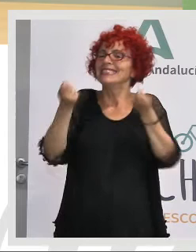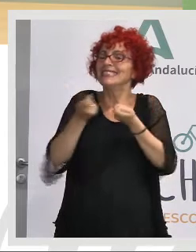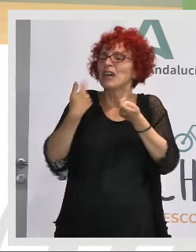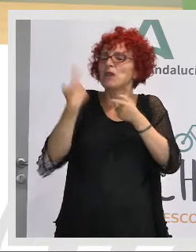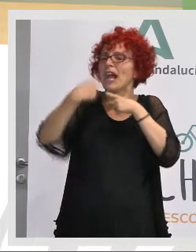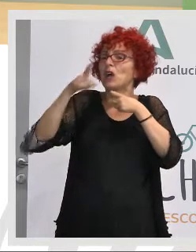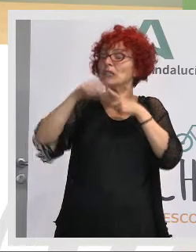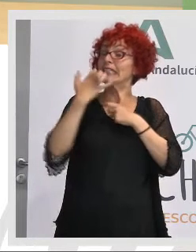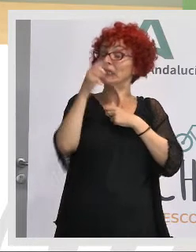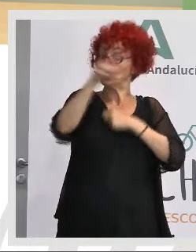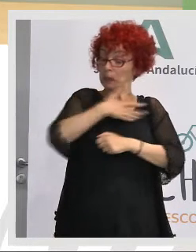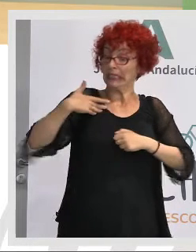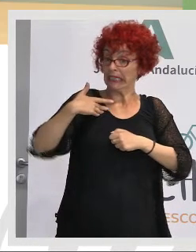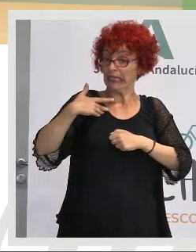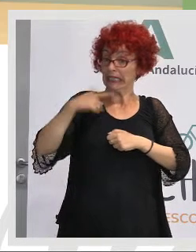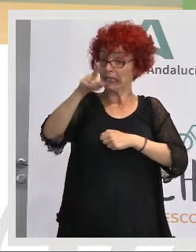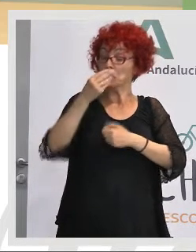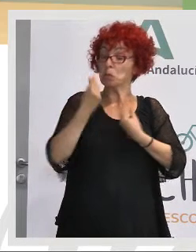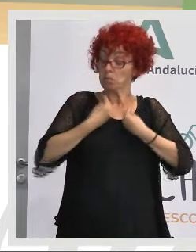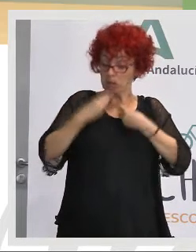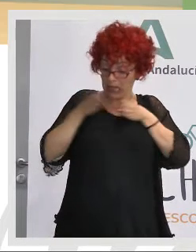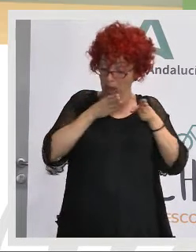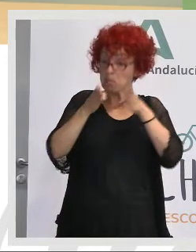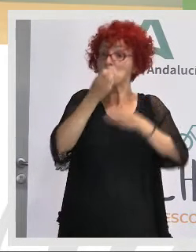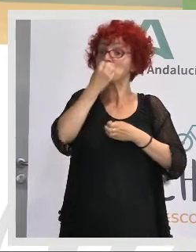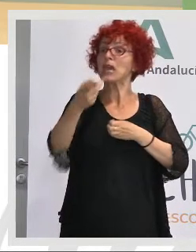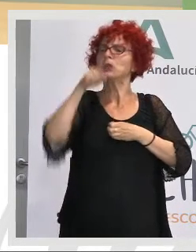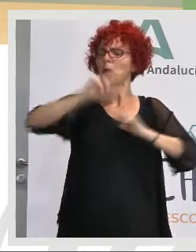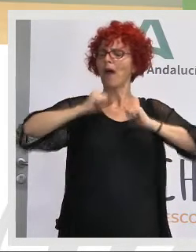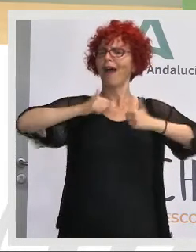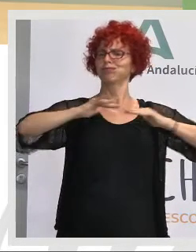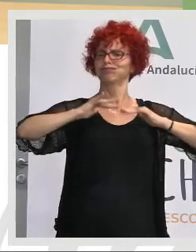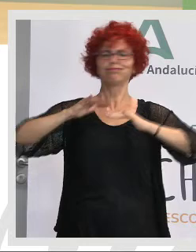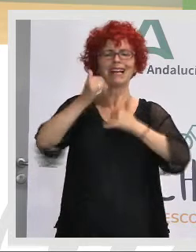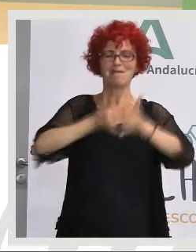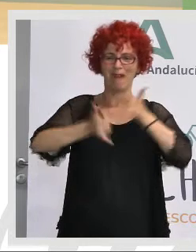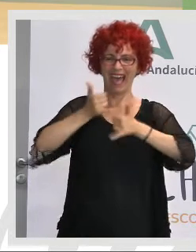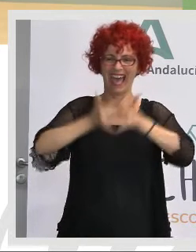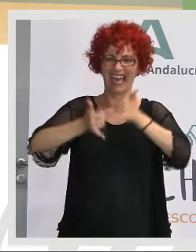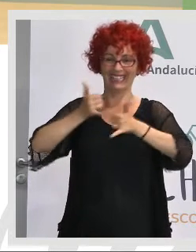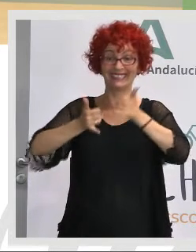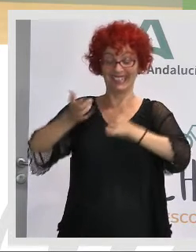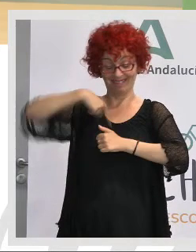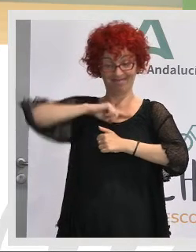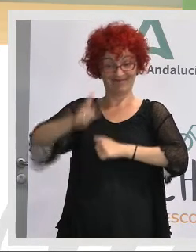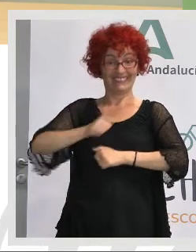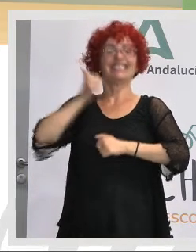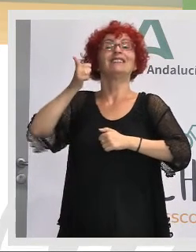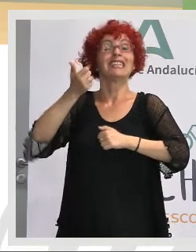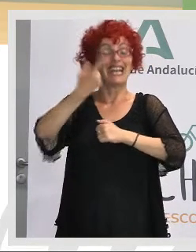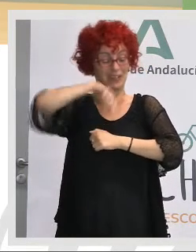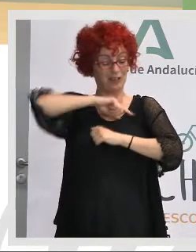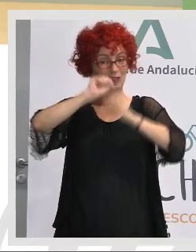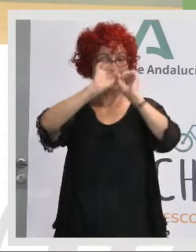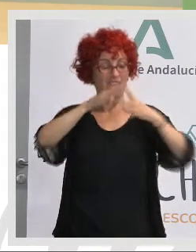si quieres que tu vida vaya sobre ruedas, ponte en marcha, que coincide con el ponte en marcha, que también es lema, ¿no?,